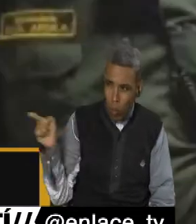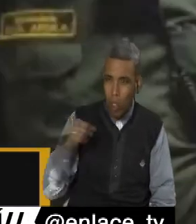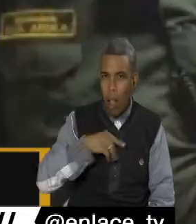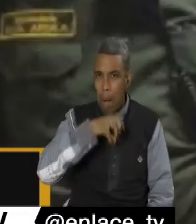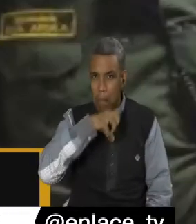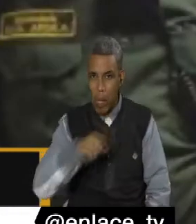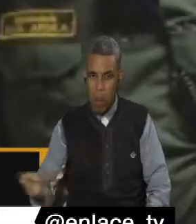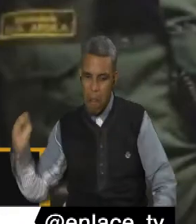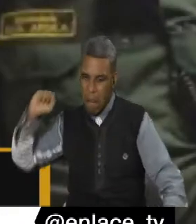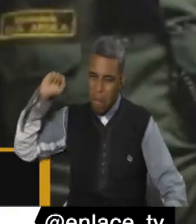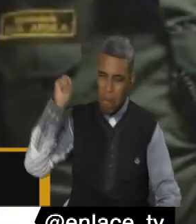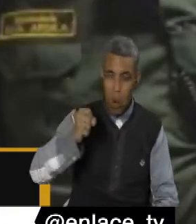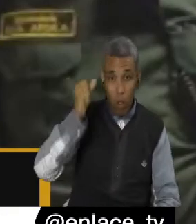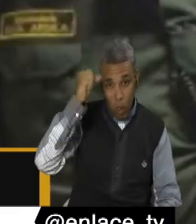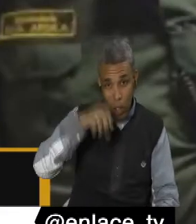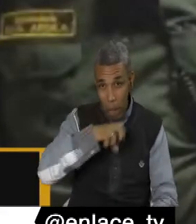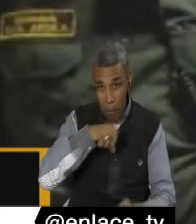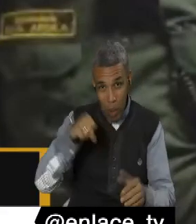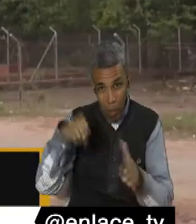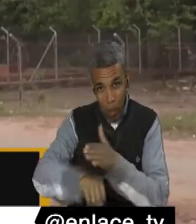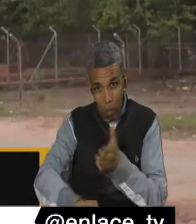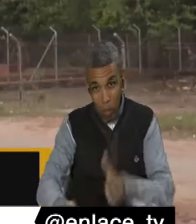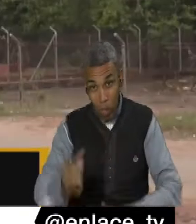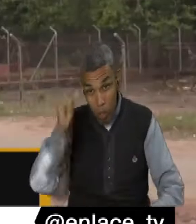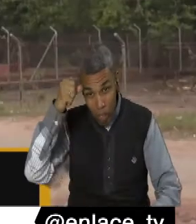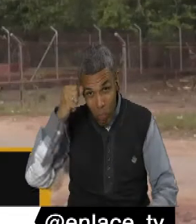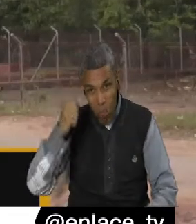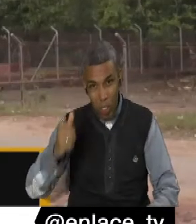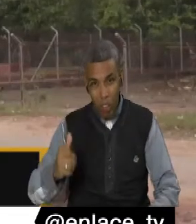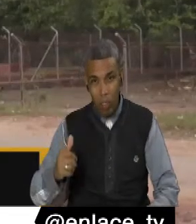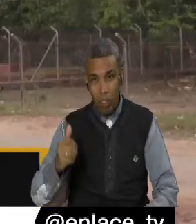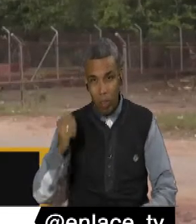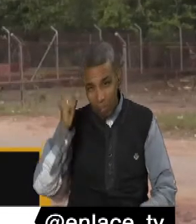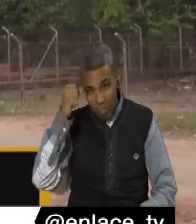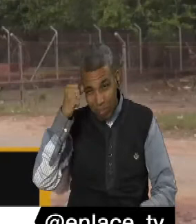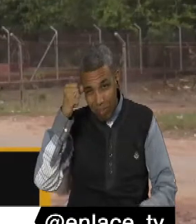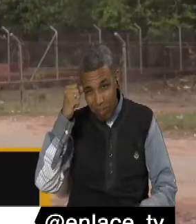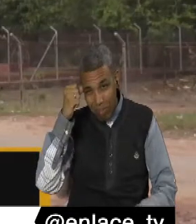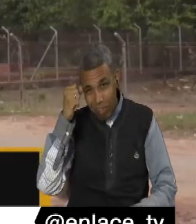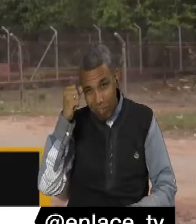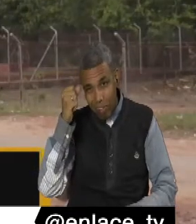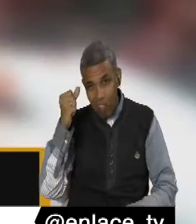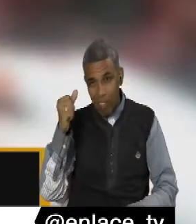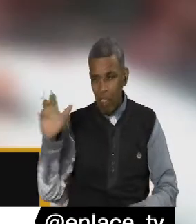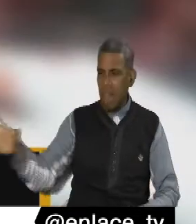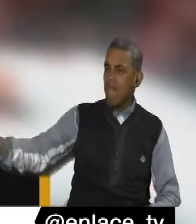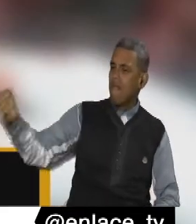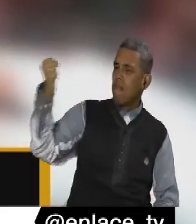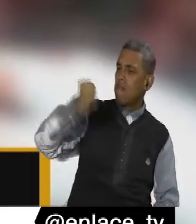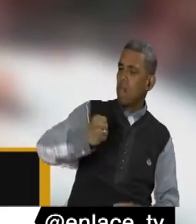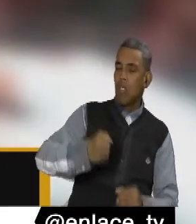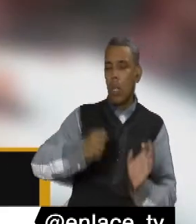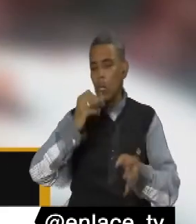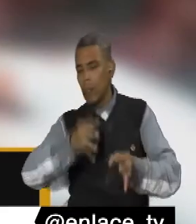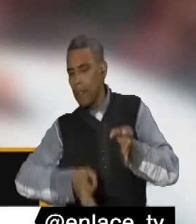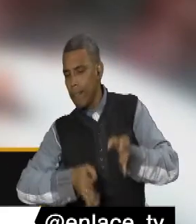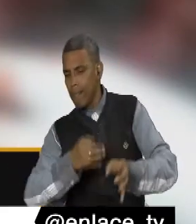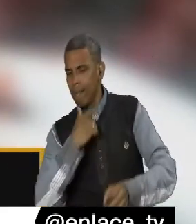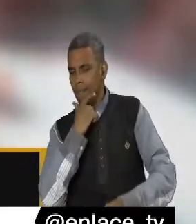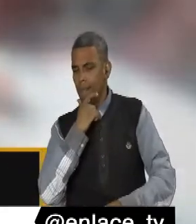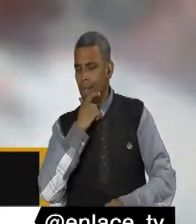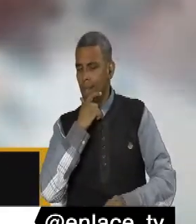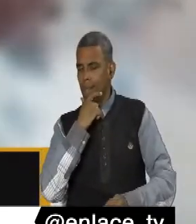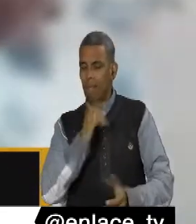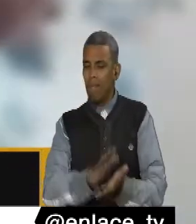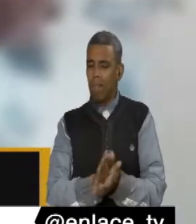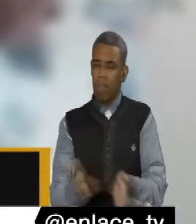hombre que había sido detenido por matar a un perro a martillazos en el barrio San José Obrero en la comuna 5 de la ciudad. Los vecinos del sector no salen del